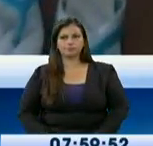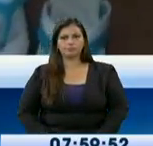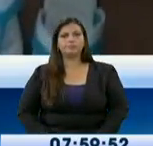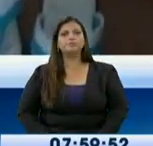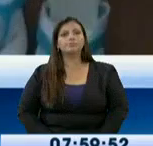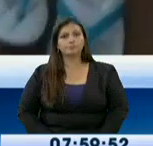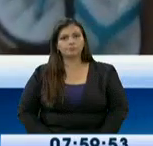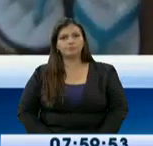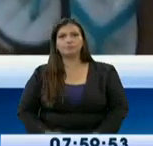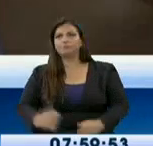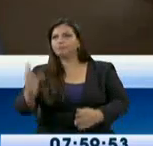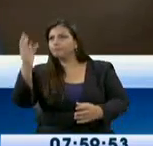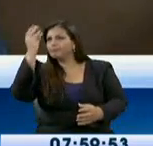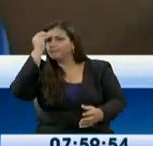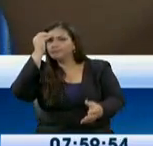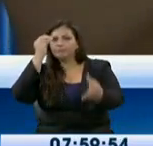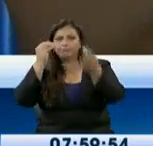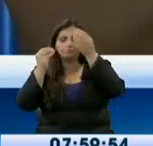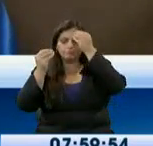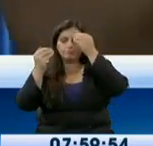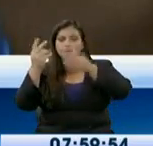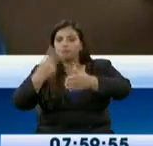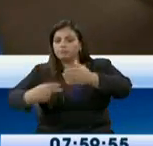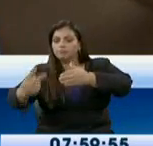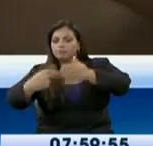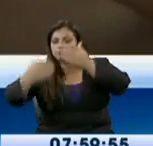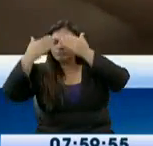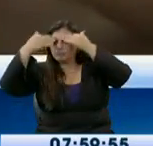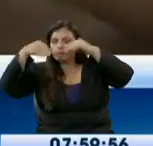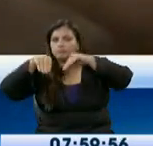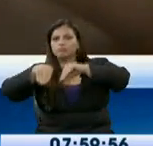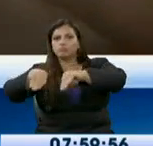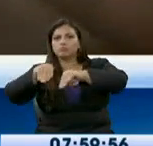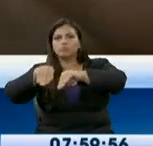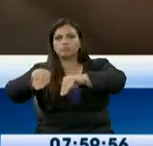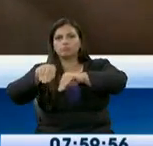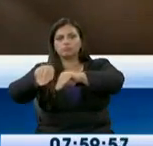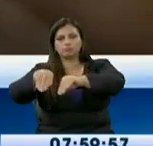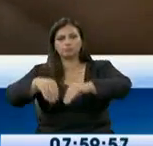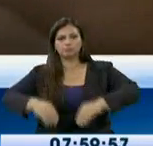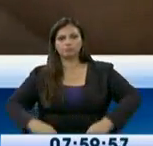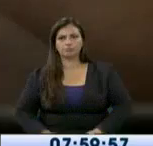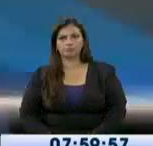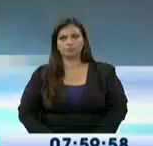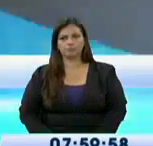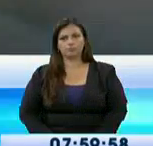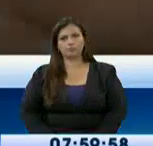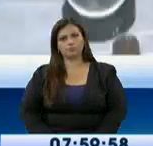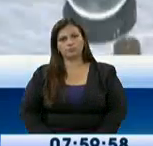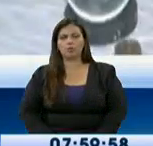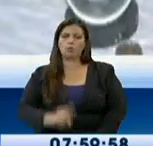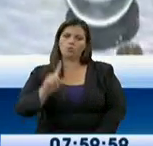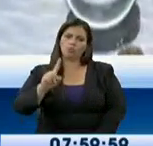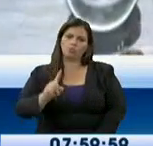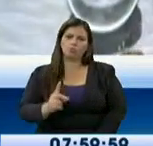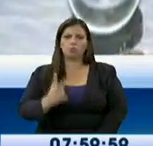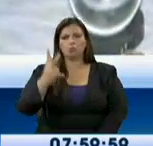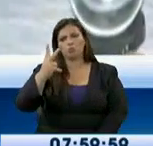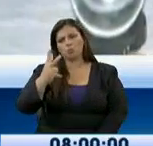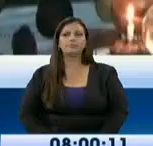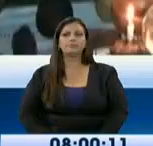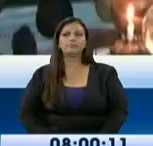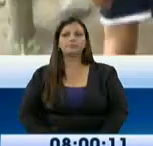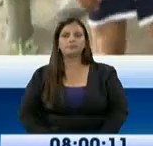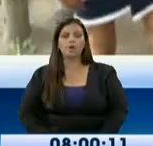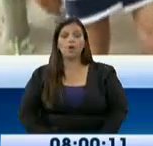aprendiendo, entonces vamos transmitiendo, porque a veces hay hijos también, uno, dos puede aprender, pero el resto